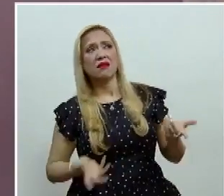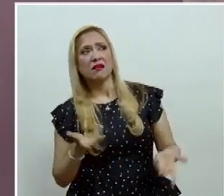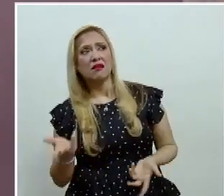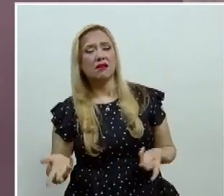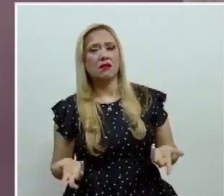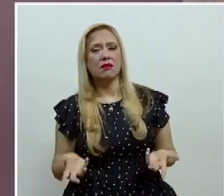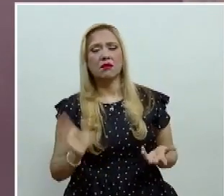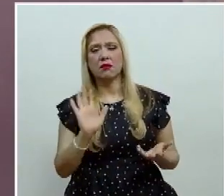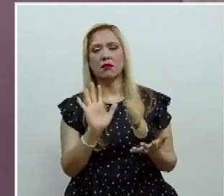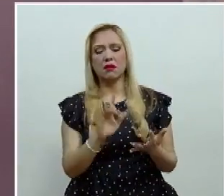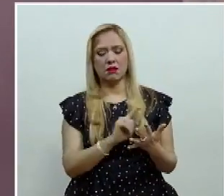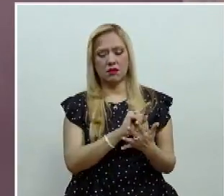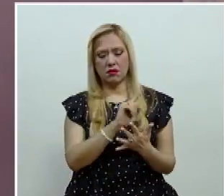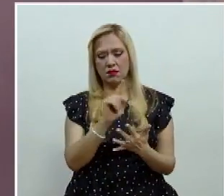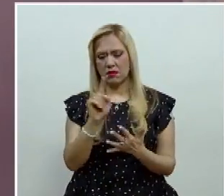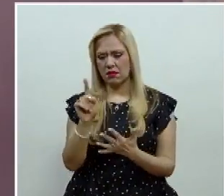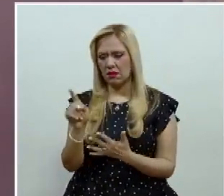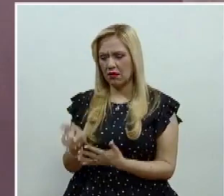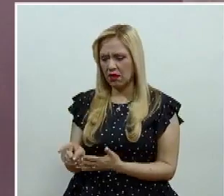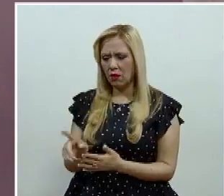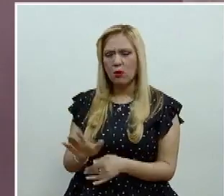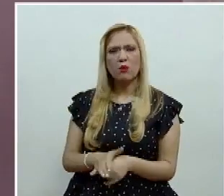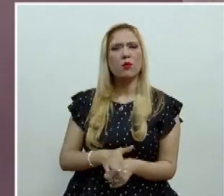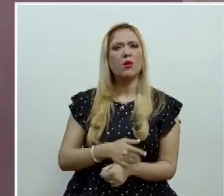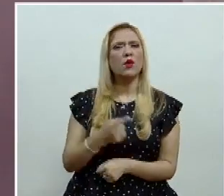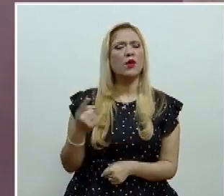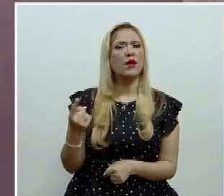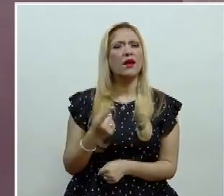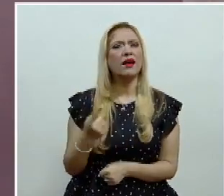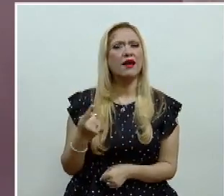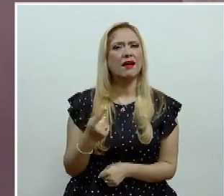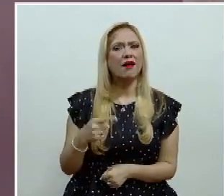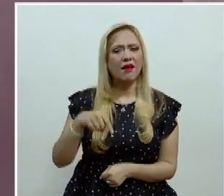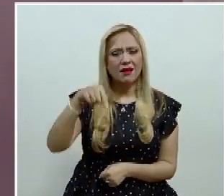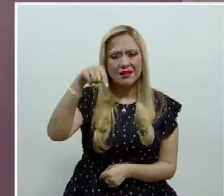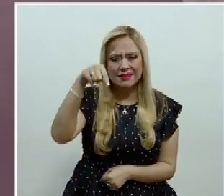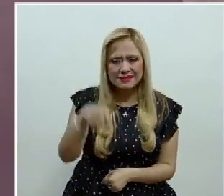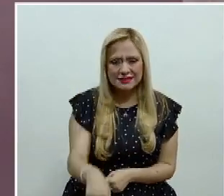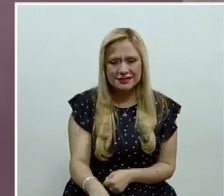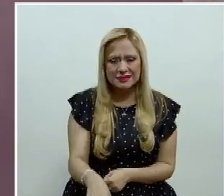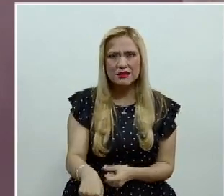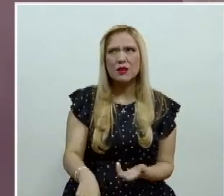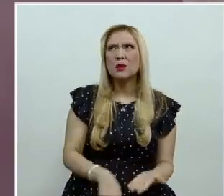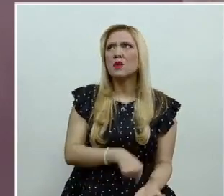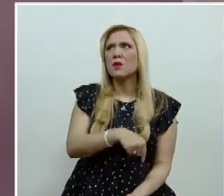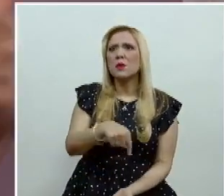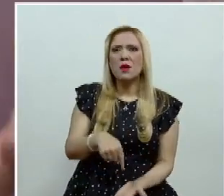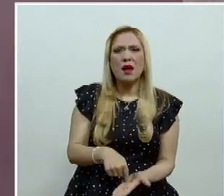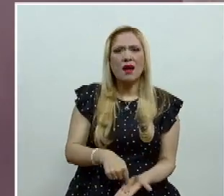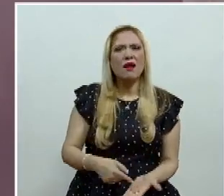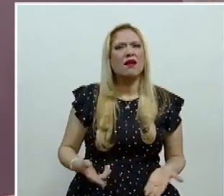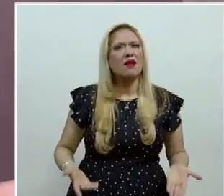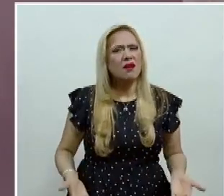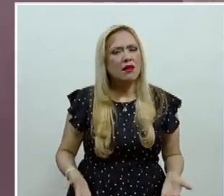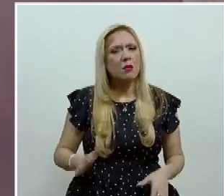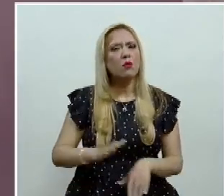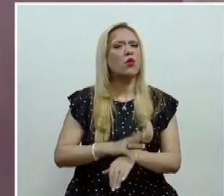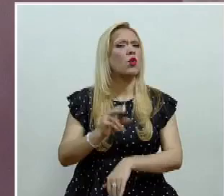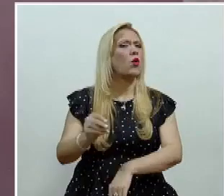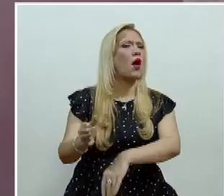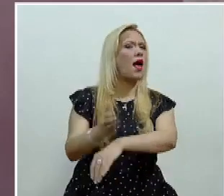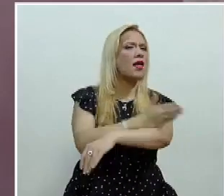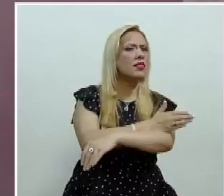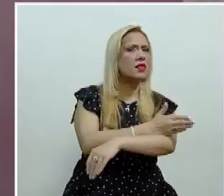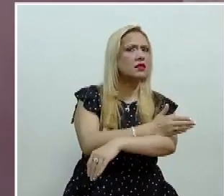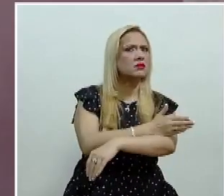llegó el momento de enfocarnos en por qué el feminicidio está ocurriendo en este preciso momento, en este preciso lugar. ¿Por qué no lo hizo antes? ¿Por qué no lo